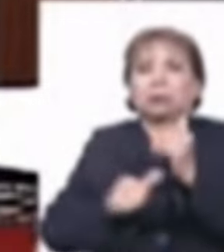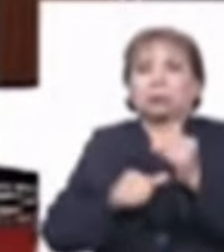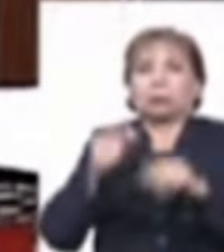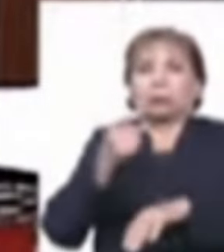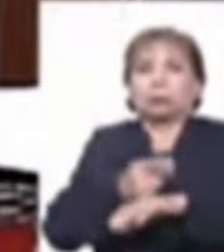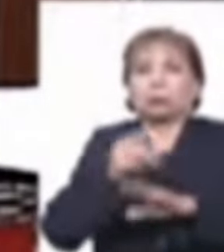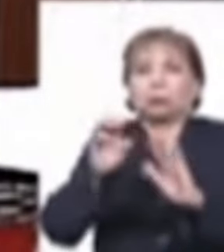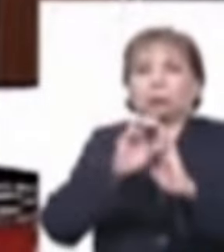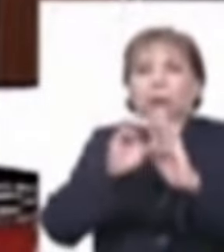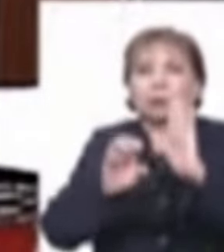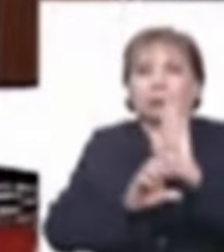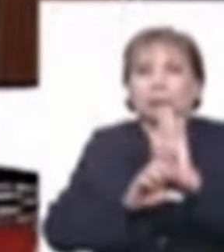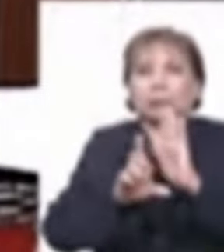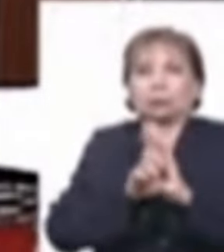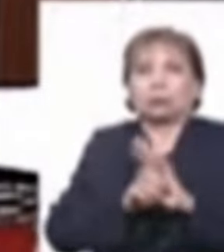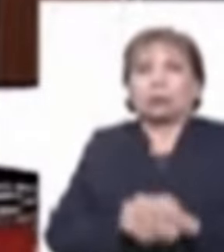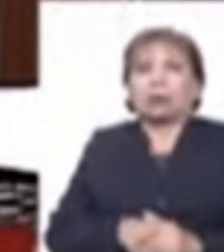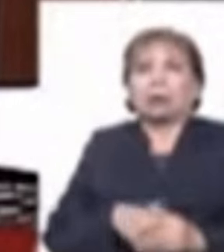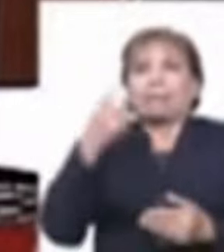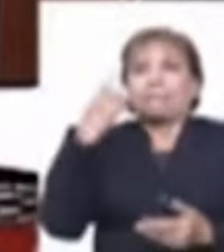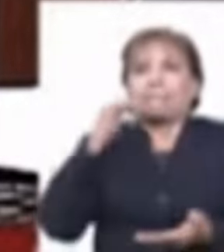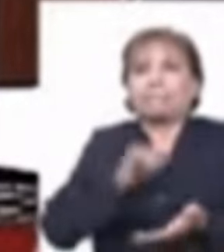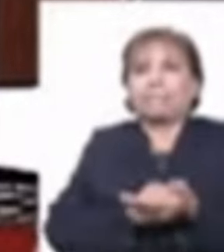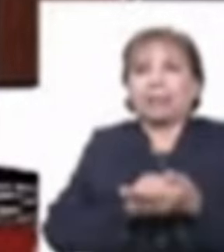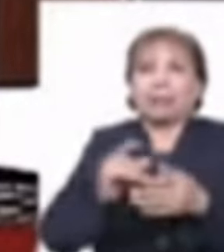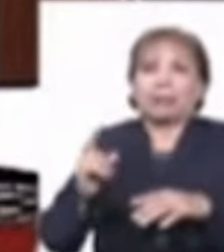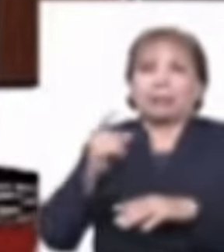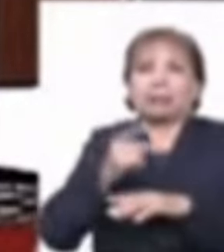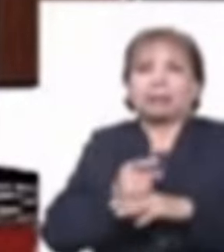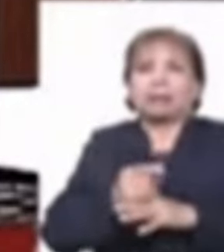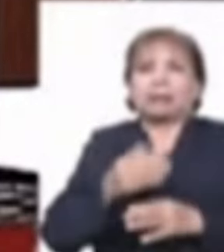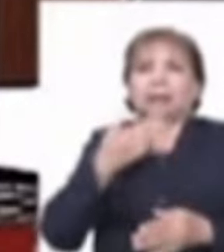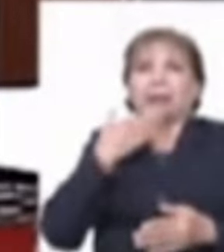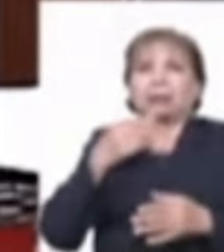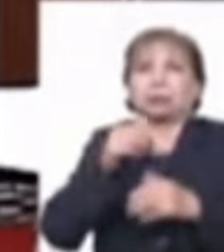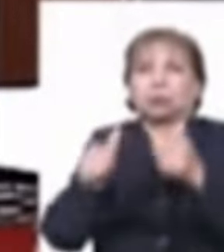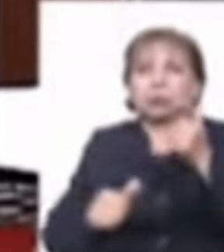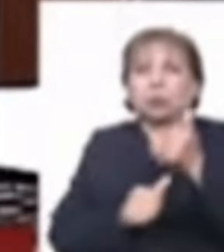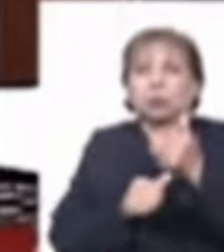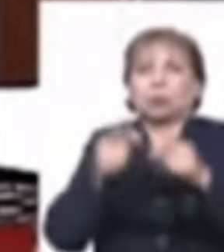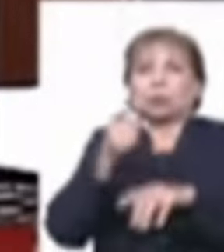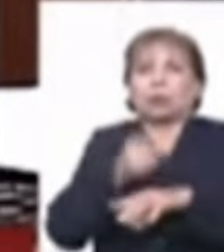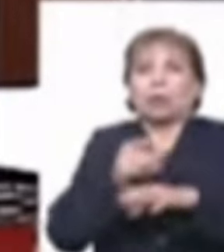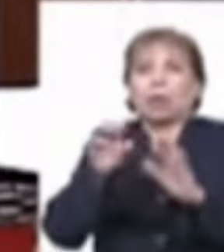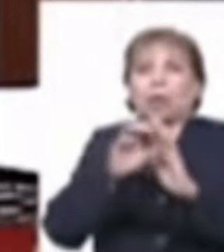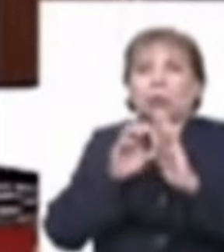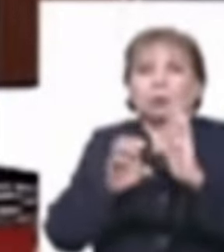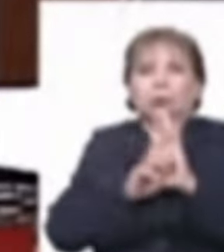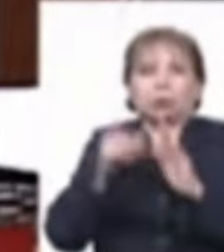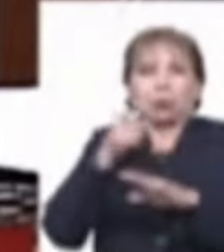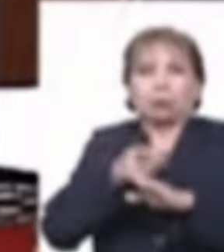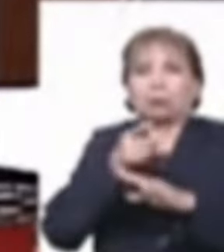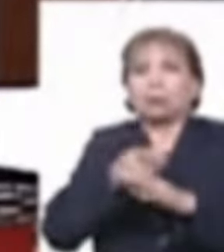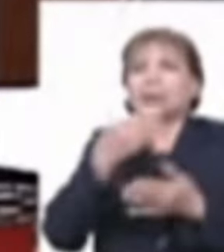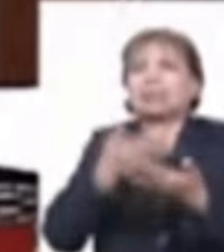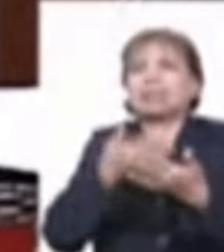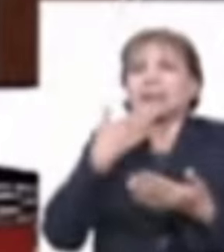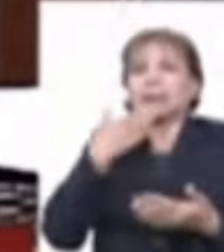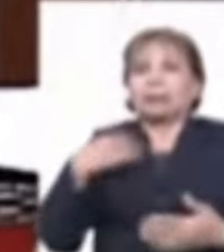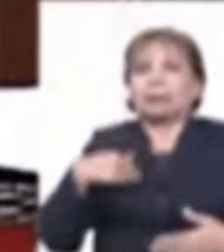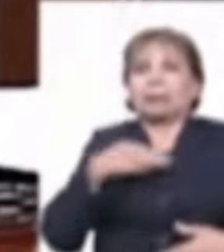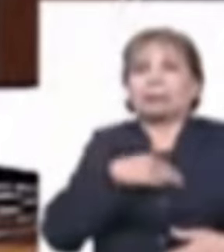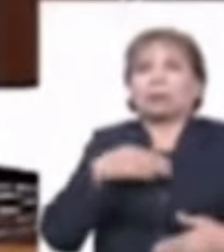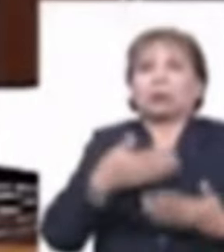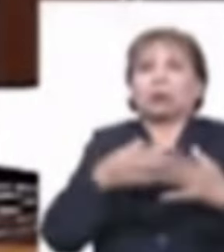Acusaciones Constitucionales para designar a la subcomisión acusadora, que estará integrada por